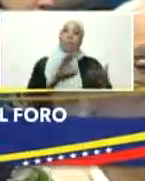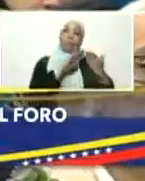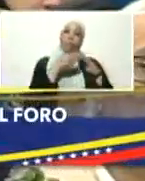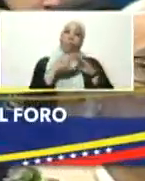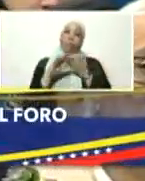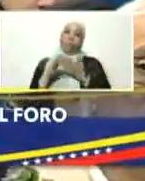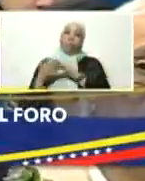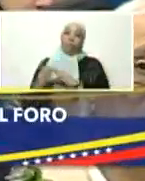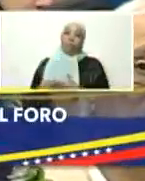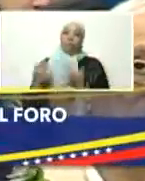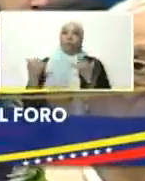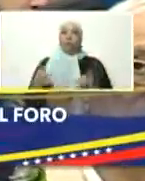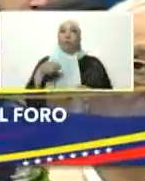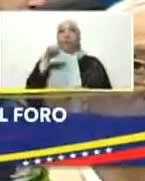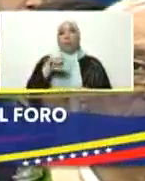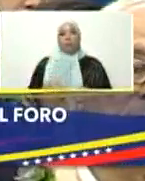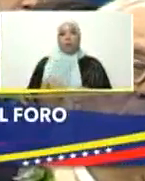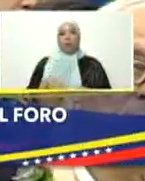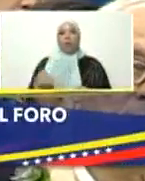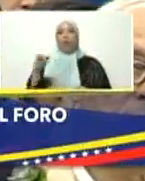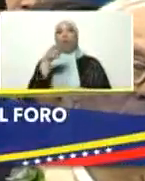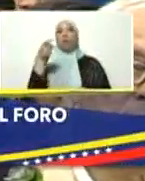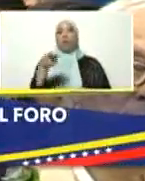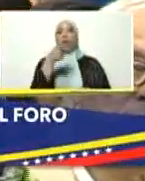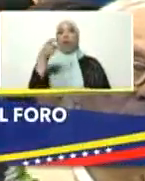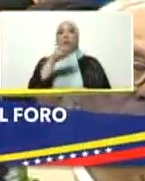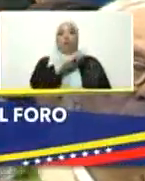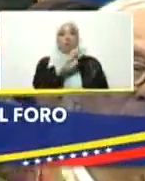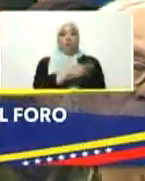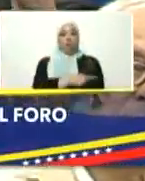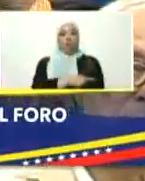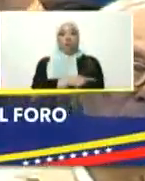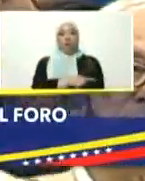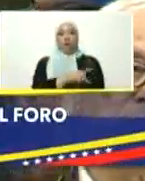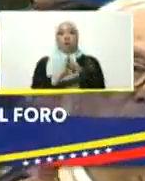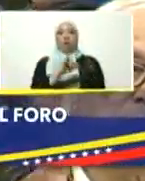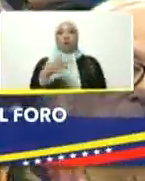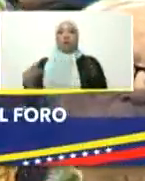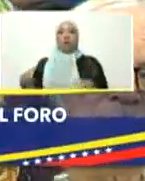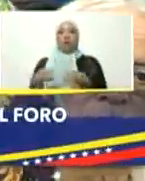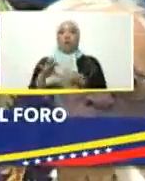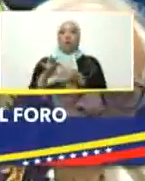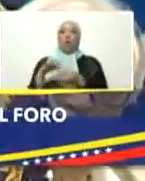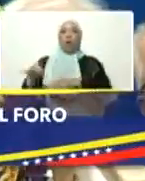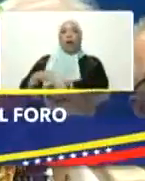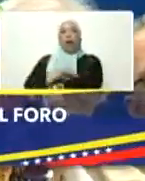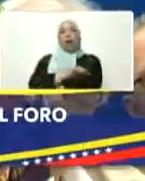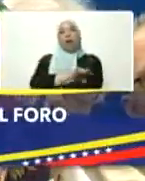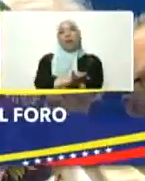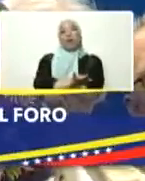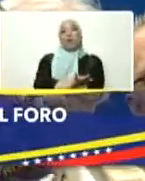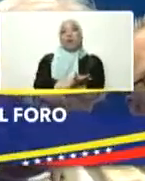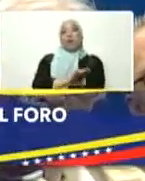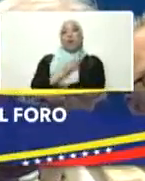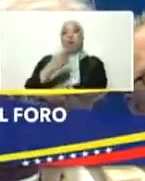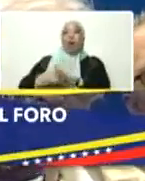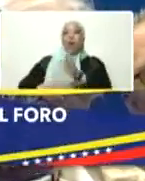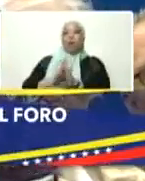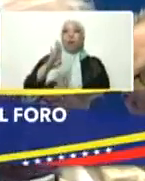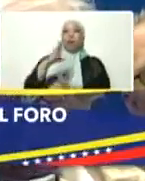andina, que estamos también buscando fortalecerla porque tiene una arquitectura que nos permite avanzar